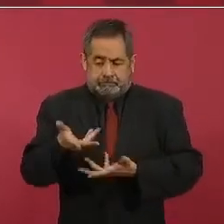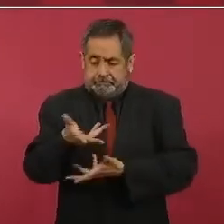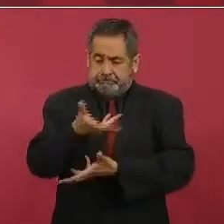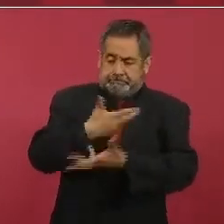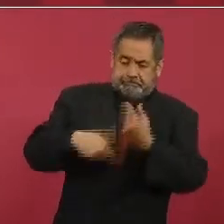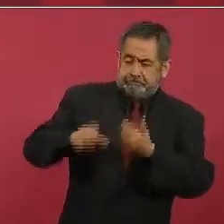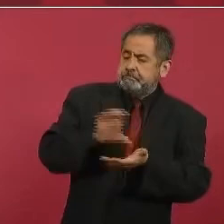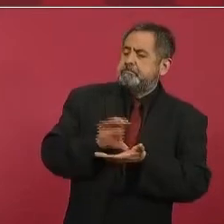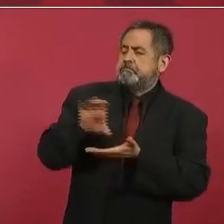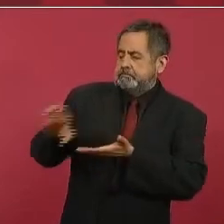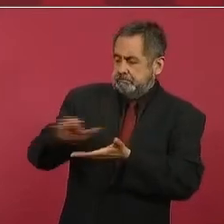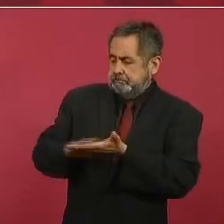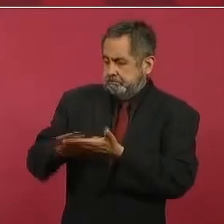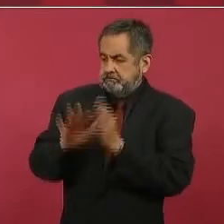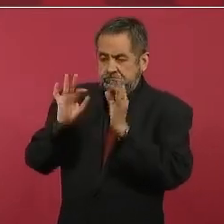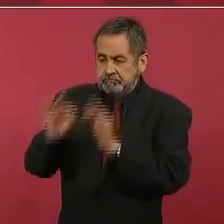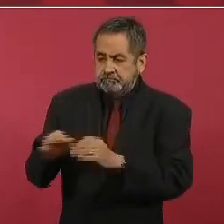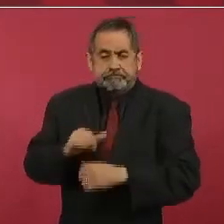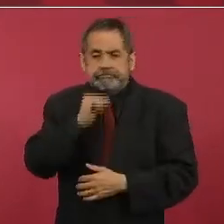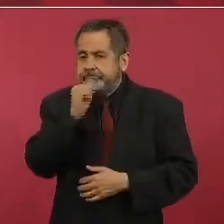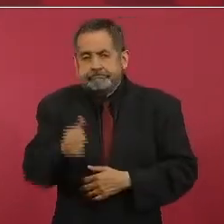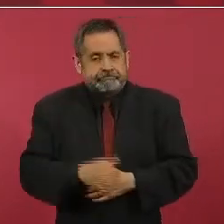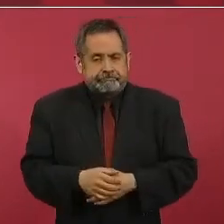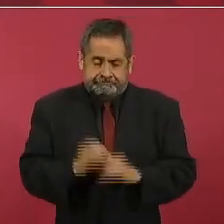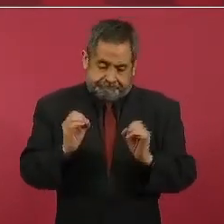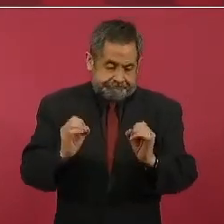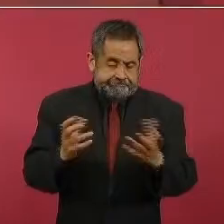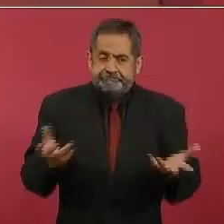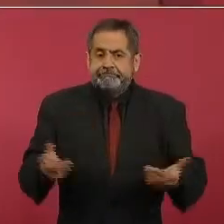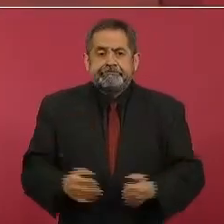les devolvía? Nada.